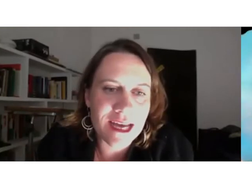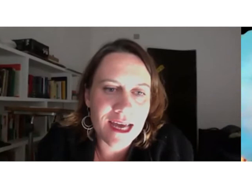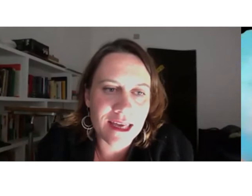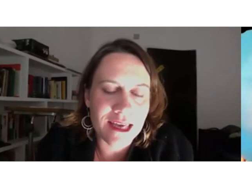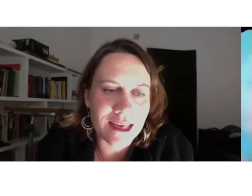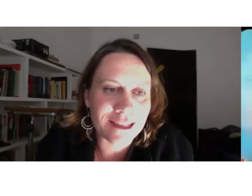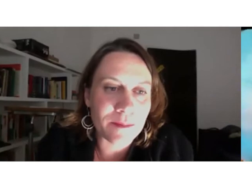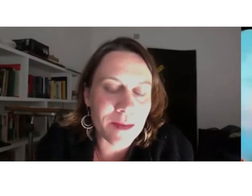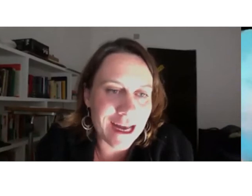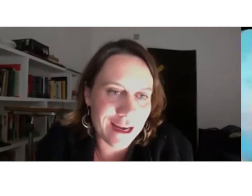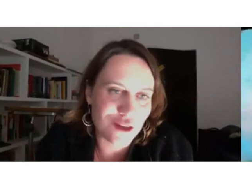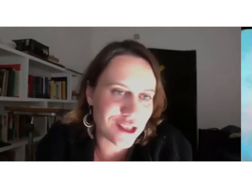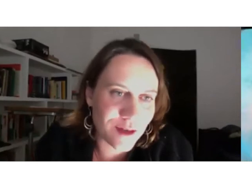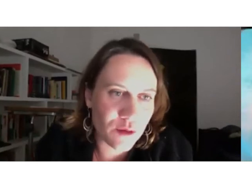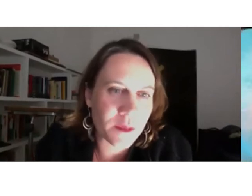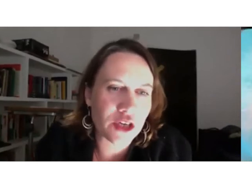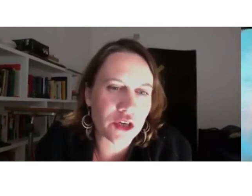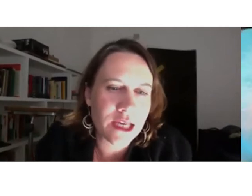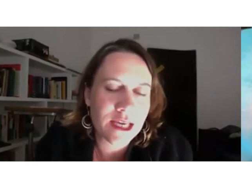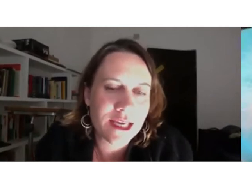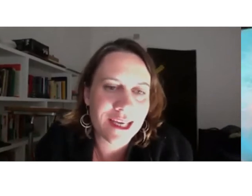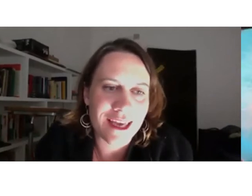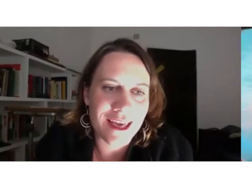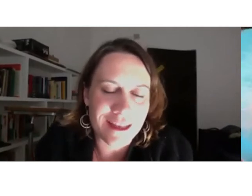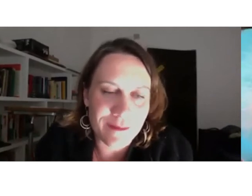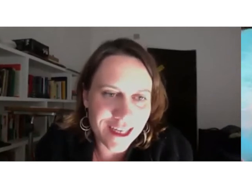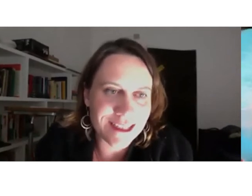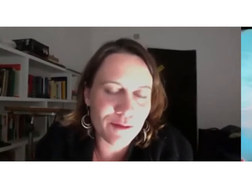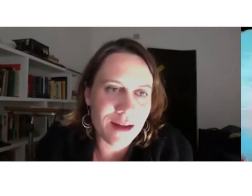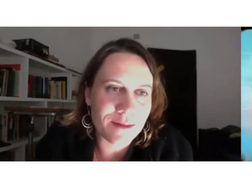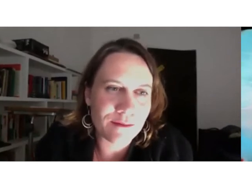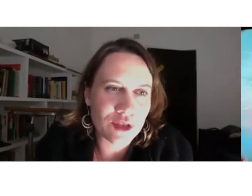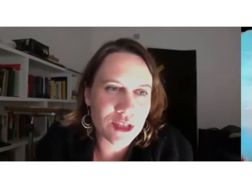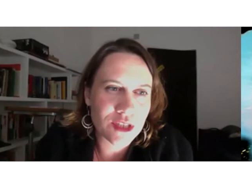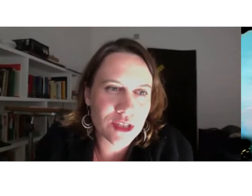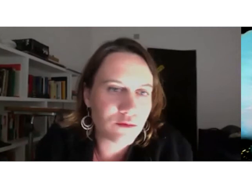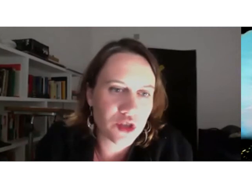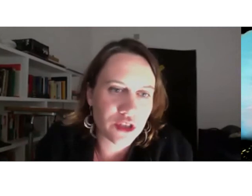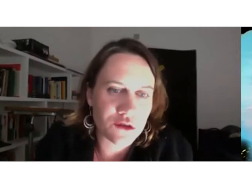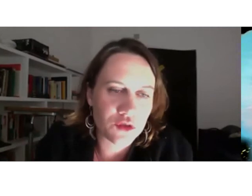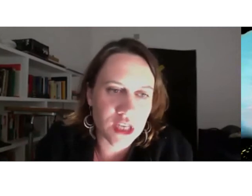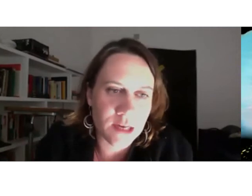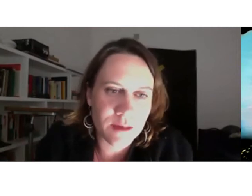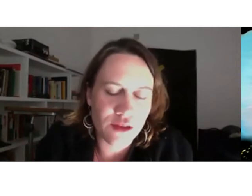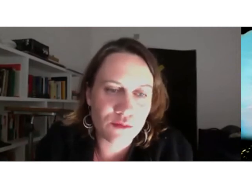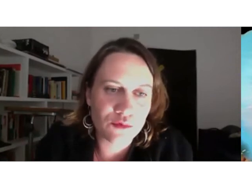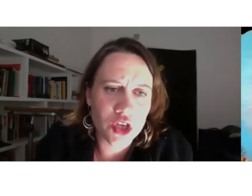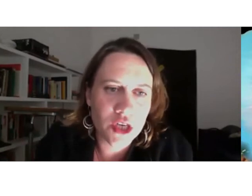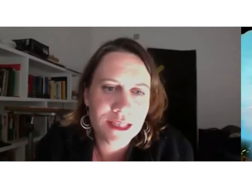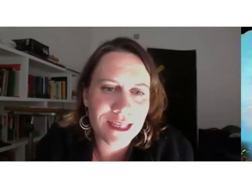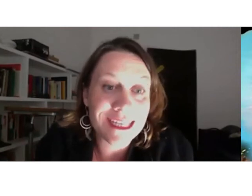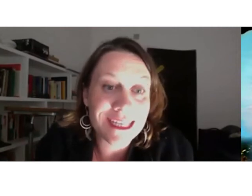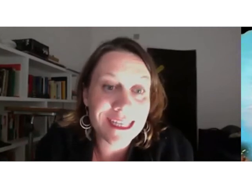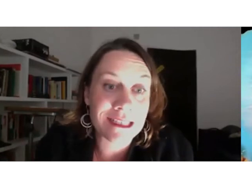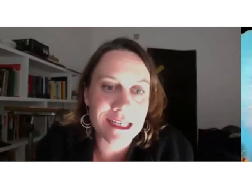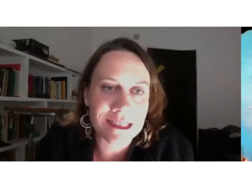interesaría interpelarla, ¿no? Saber su opinión. También en este programa hemos hablado mucho de escucha, hemos hablado mucho